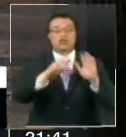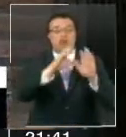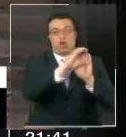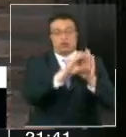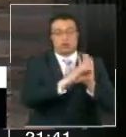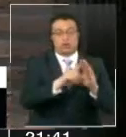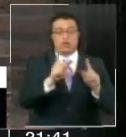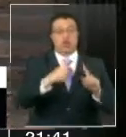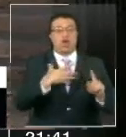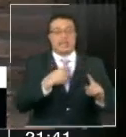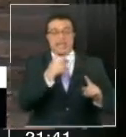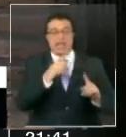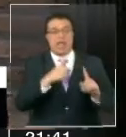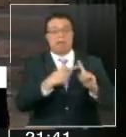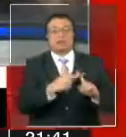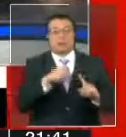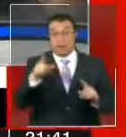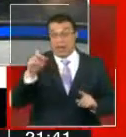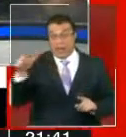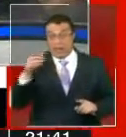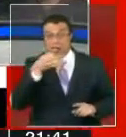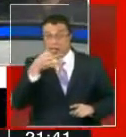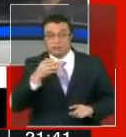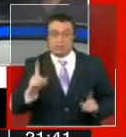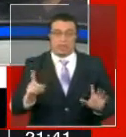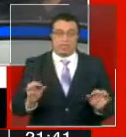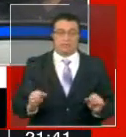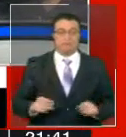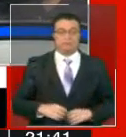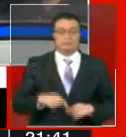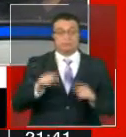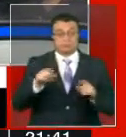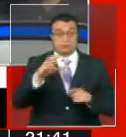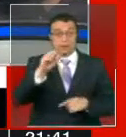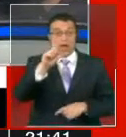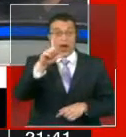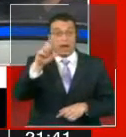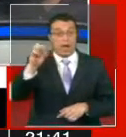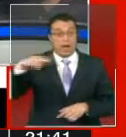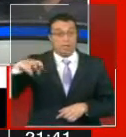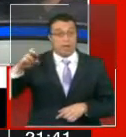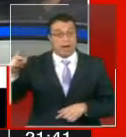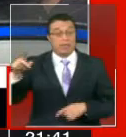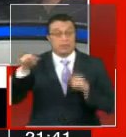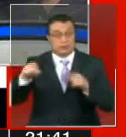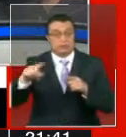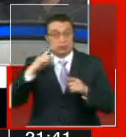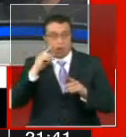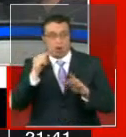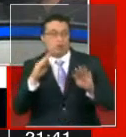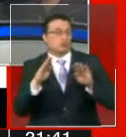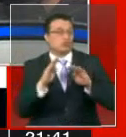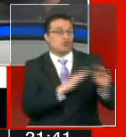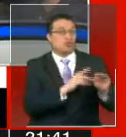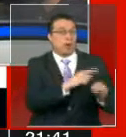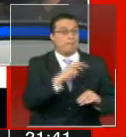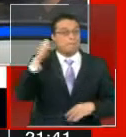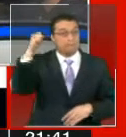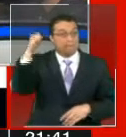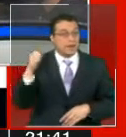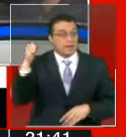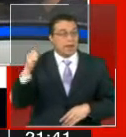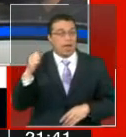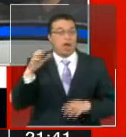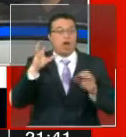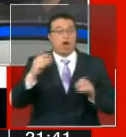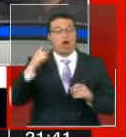participe. Pero yo no lo he escuchado hablar a él. Pero en ese sentido, ¿Andrés Alamán está siendo funcional a esa estrategia de Sebastián Piñera? ¿O cree